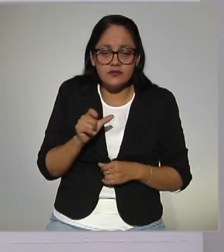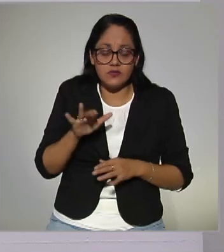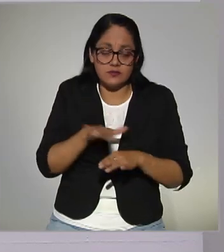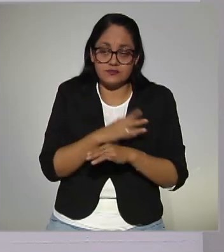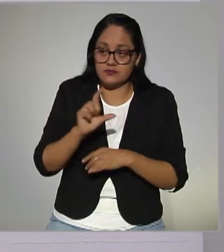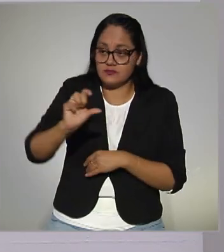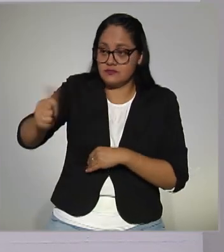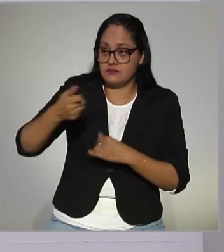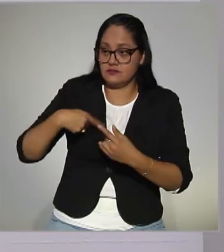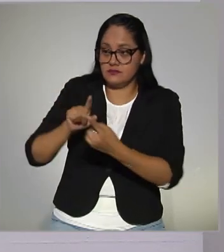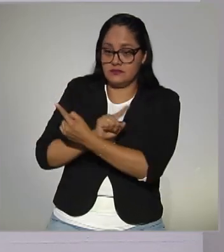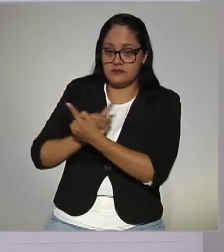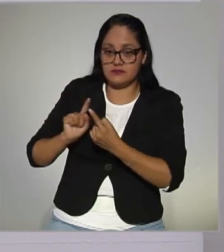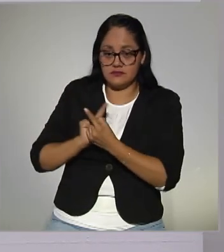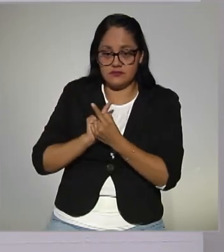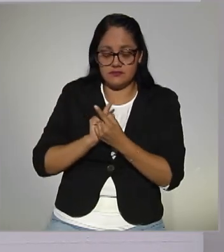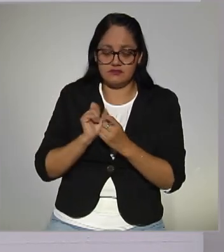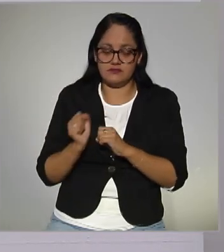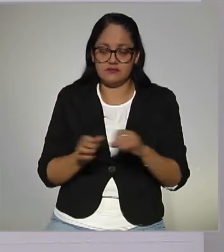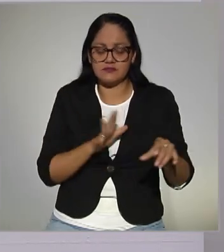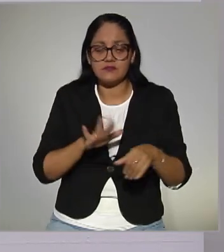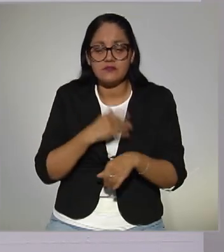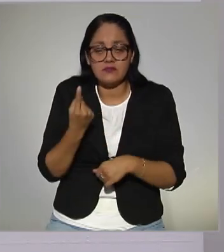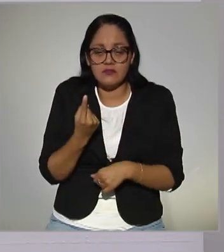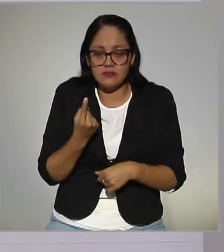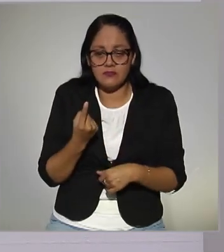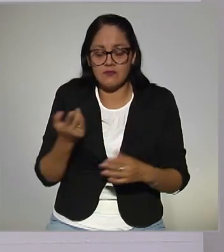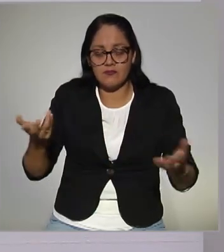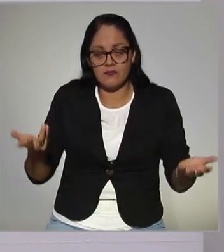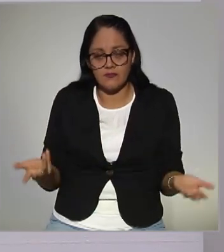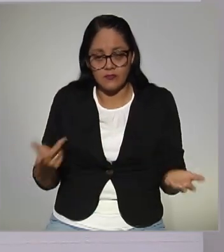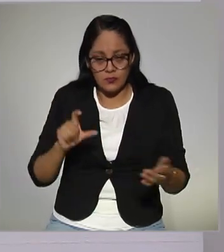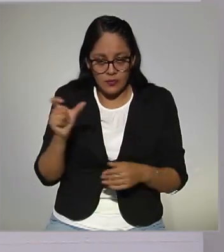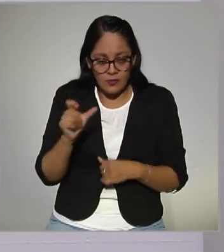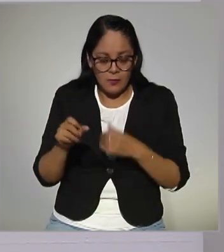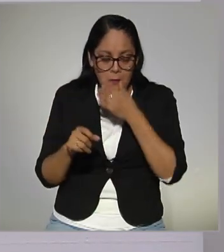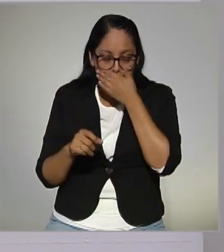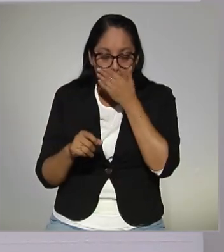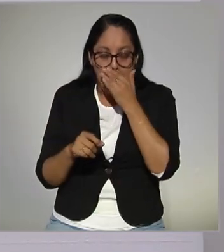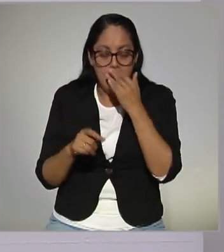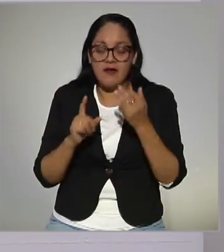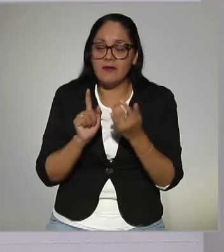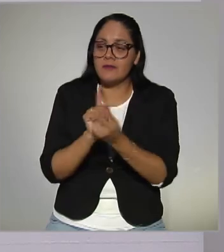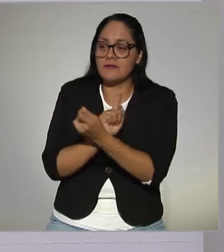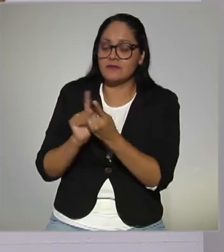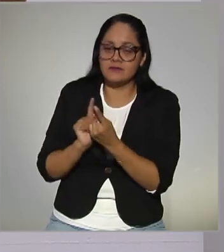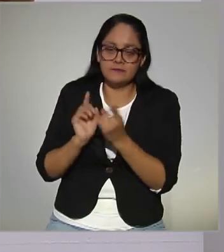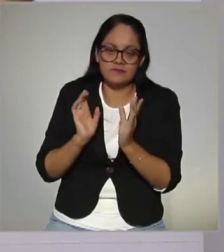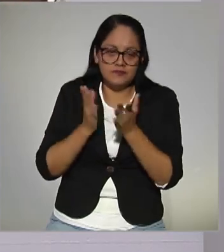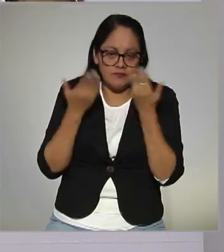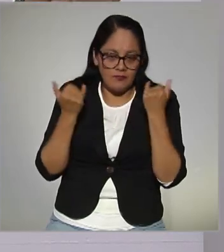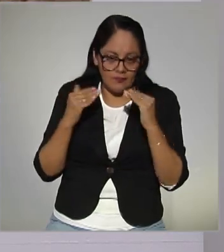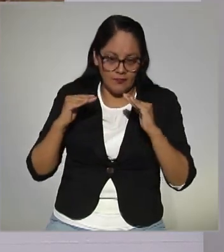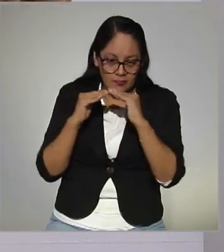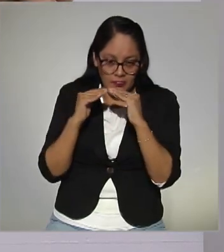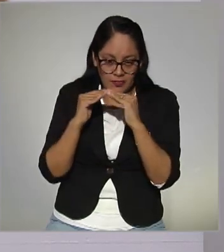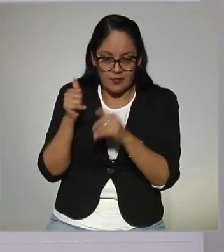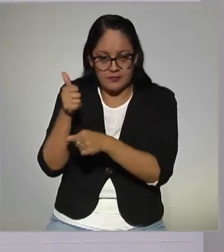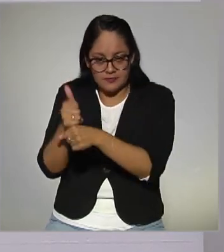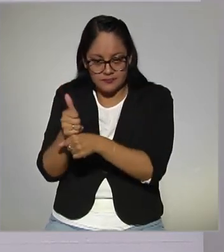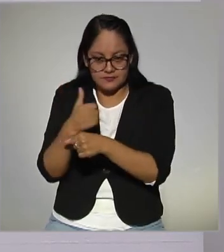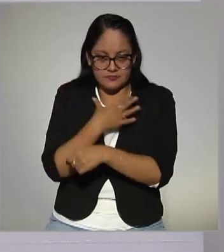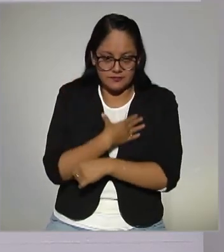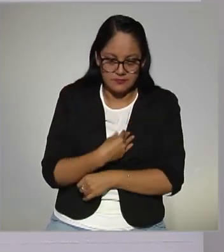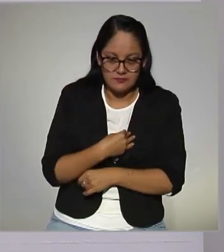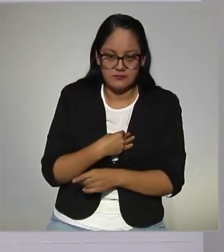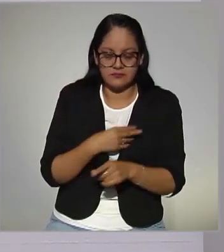con los demás, ¿no? ¿Por qué? Porque entonces, por ejemplo, cuando conviven, no sé, en una casa el abuelito, los hijos